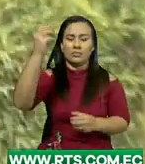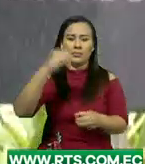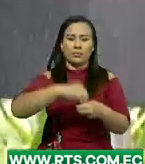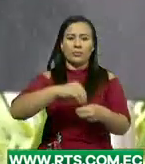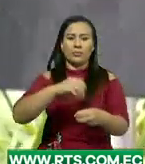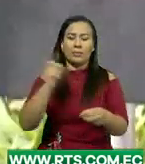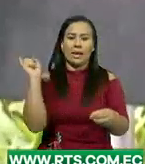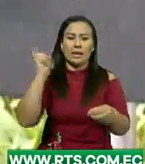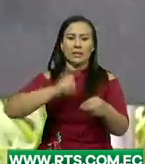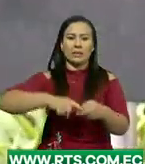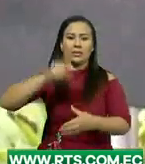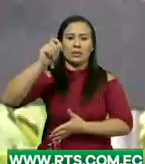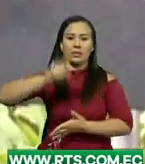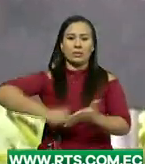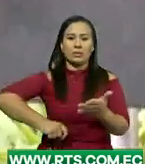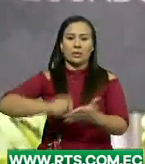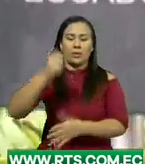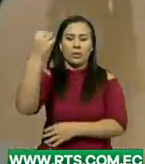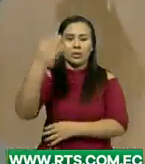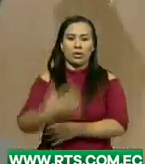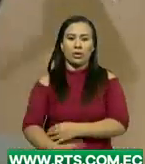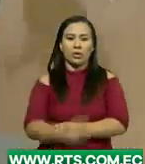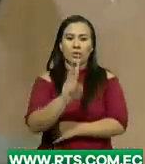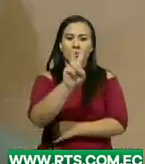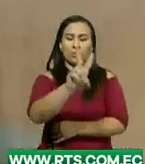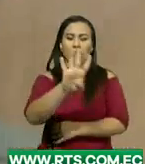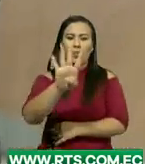El Estado Civil del Ecuador contabiliza